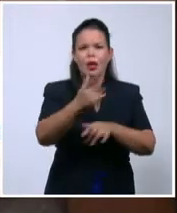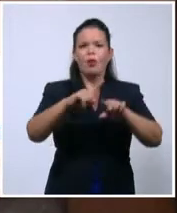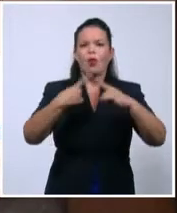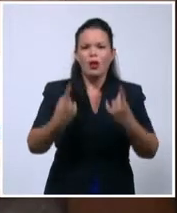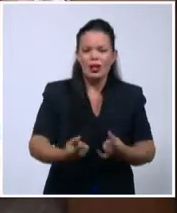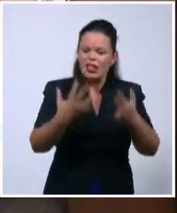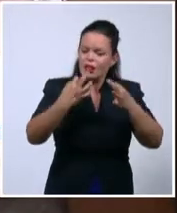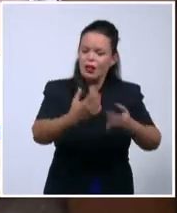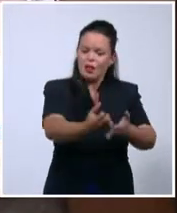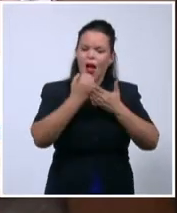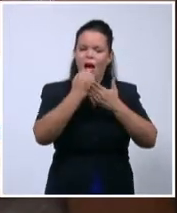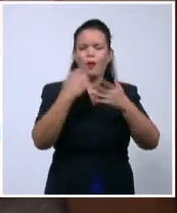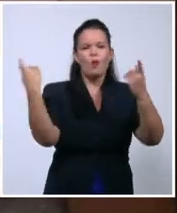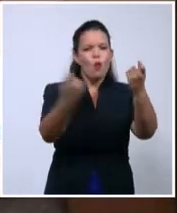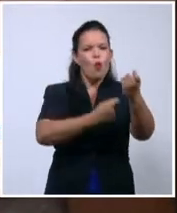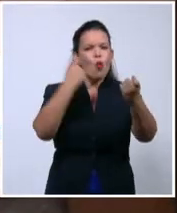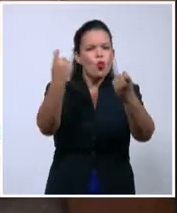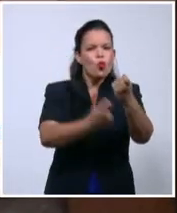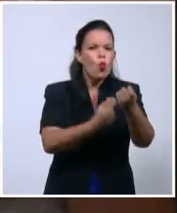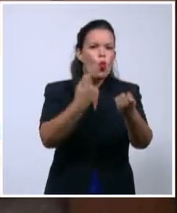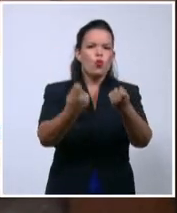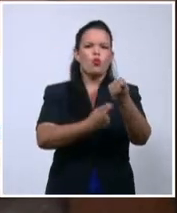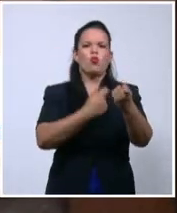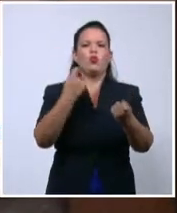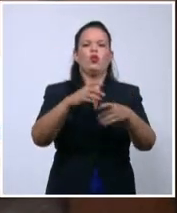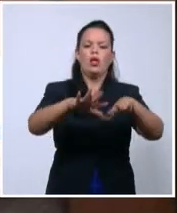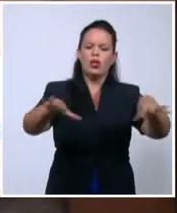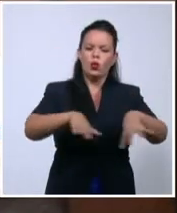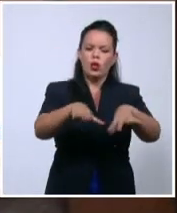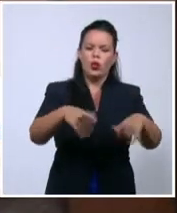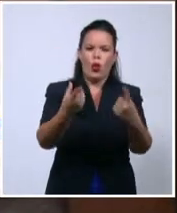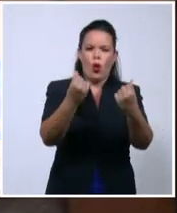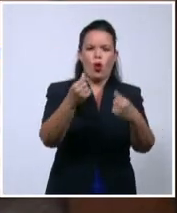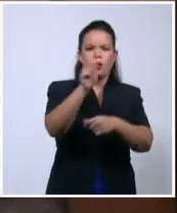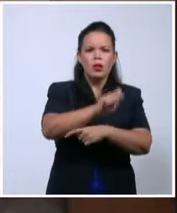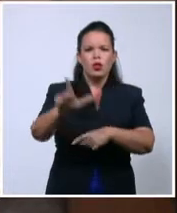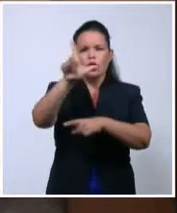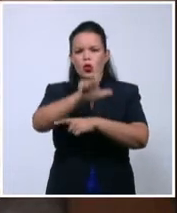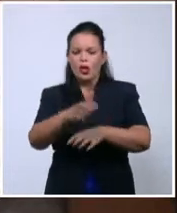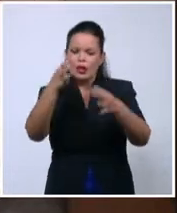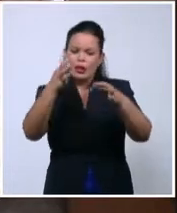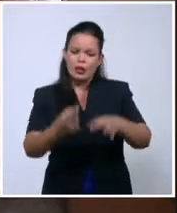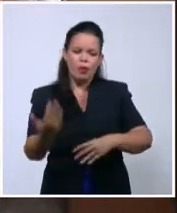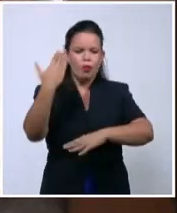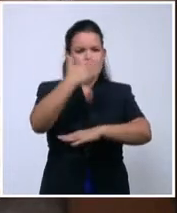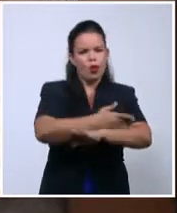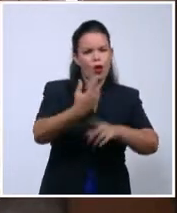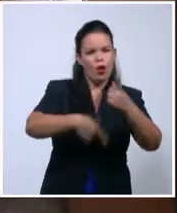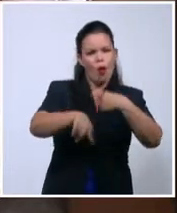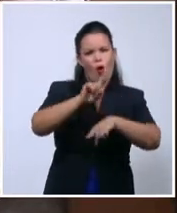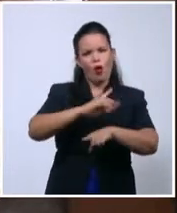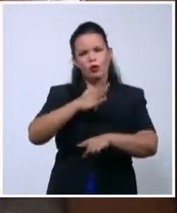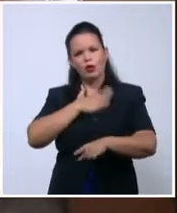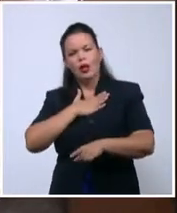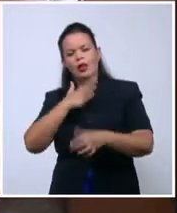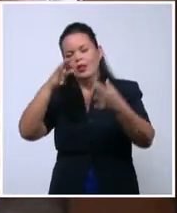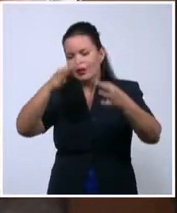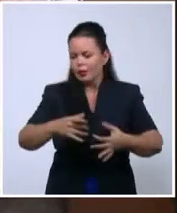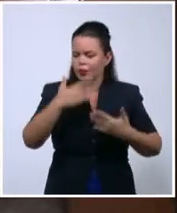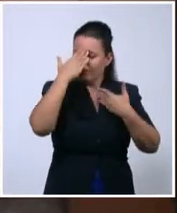lucha contra el bloqueo económico, comercial y financiero impuesto por el gobierno de los Estados Unidos, expresado en su voto a favor